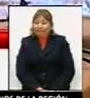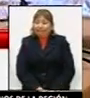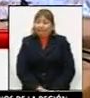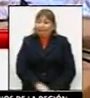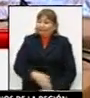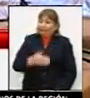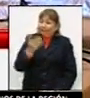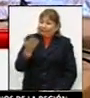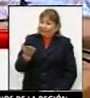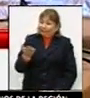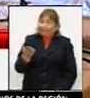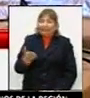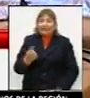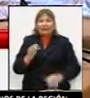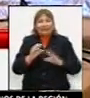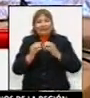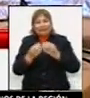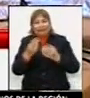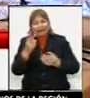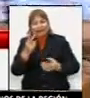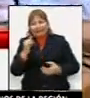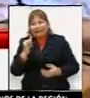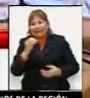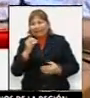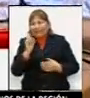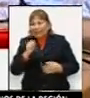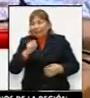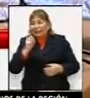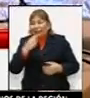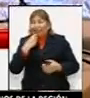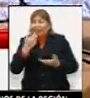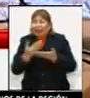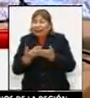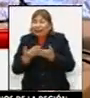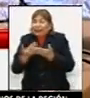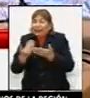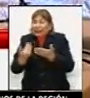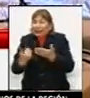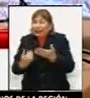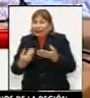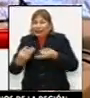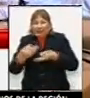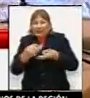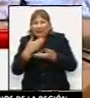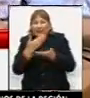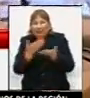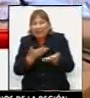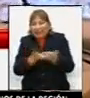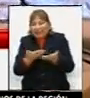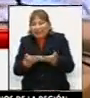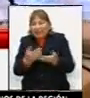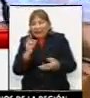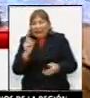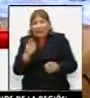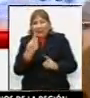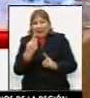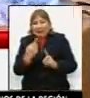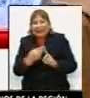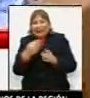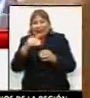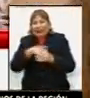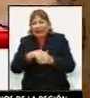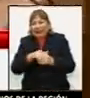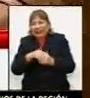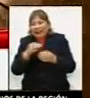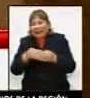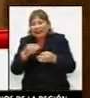Congresista. Gracias, congresista Violeta. Sí, pues estamos adelantando el debate del dictamen que les acaba de ser entregado y sobre el cual primero incluso tenemos que votar la